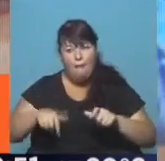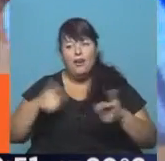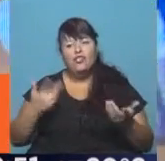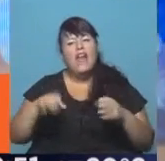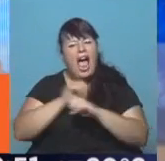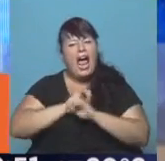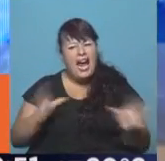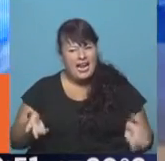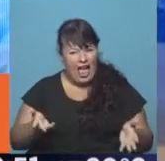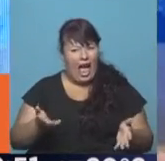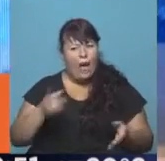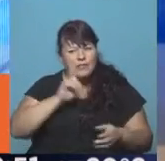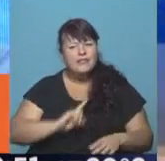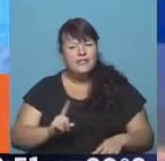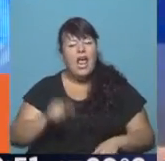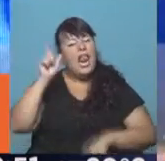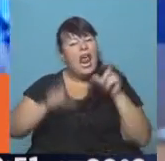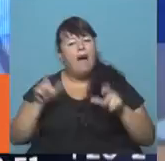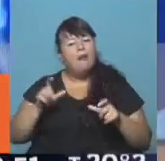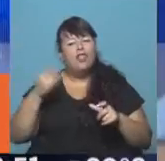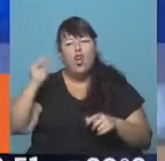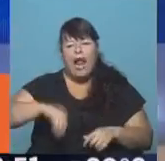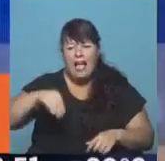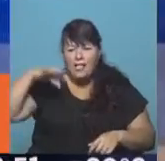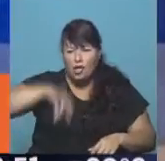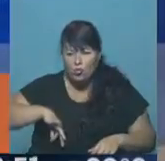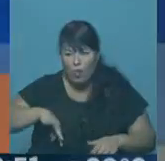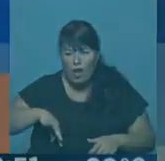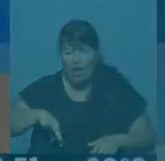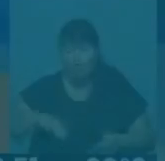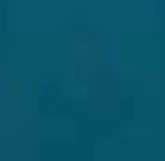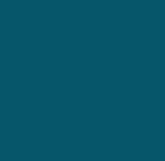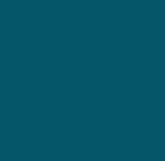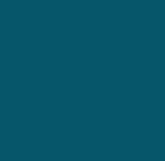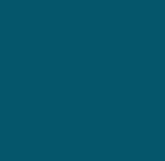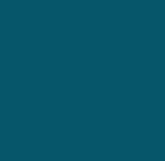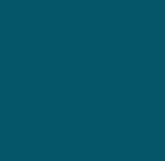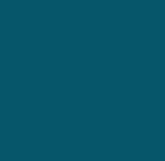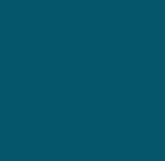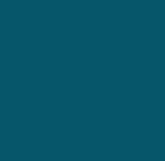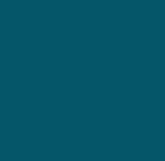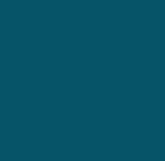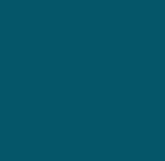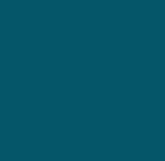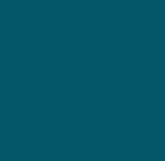es muy grave es muy seria y la gente no está llegando a fin de mes según gustavo gracias